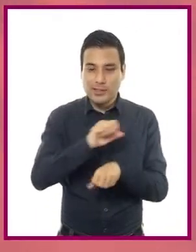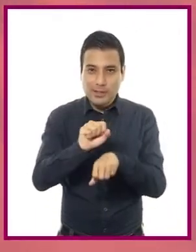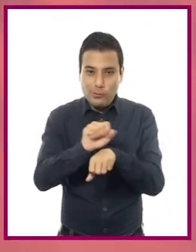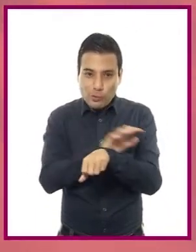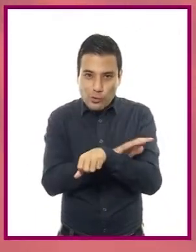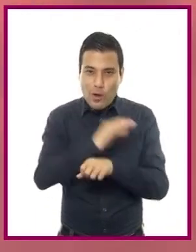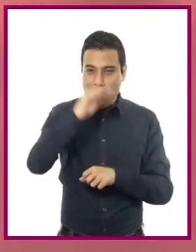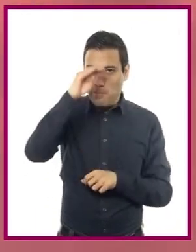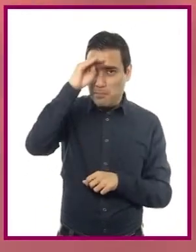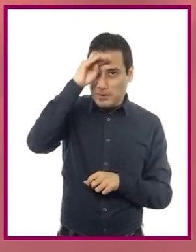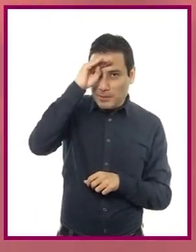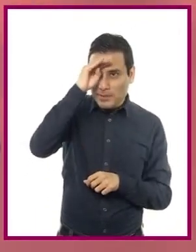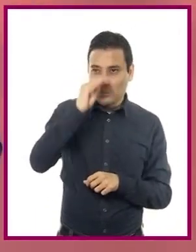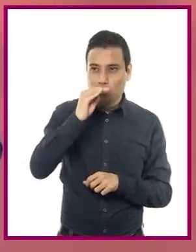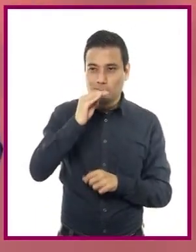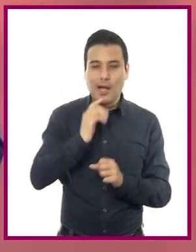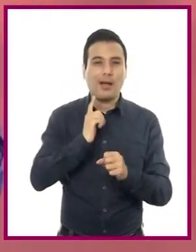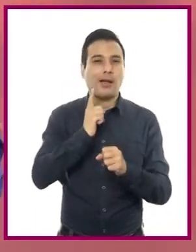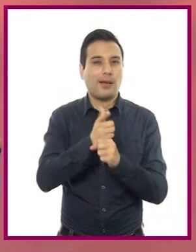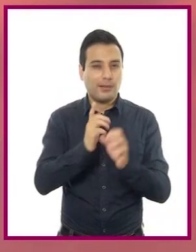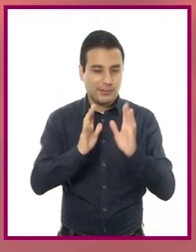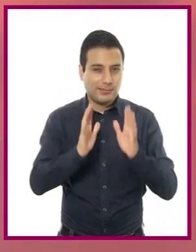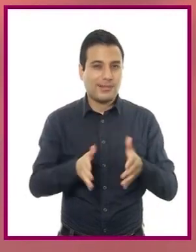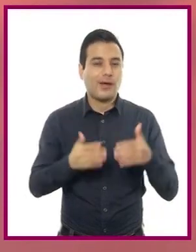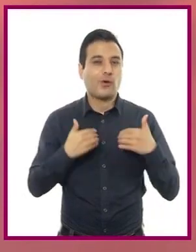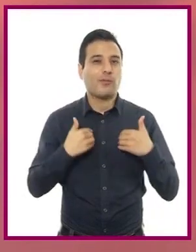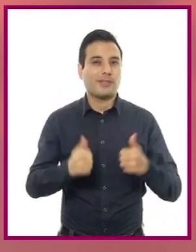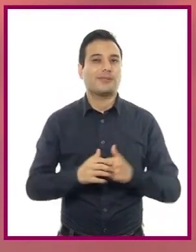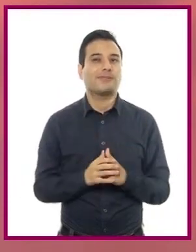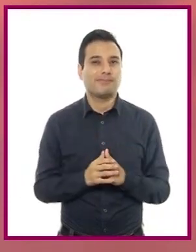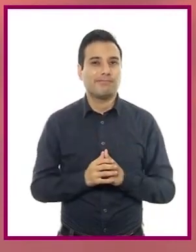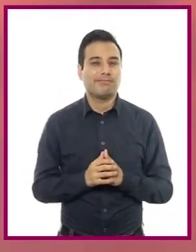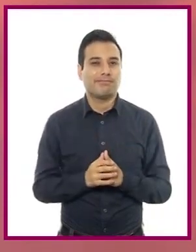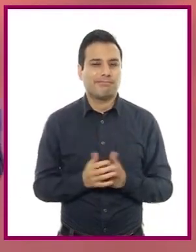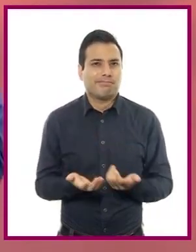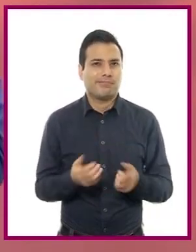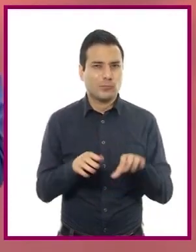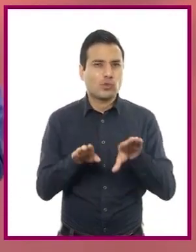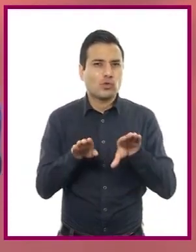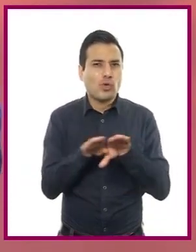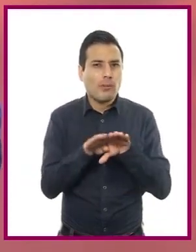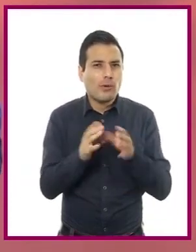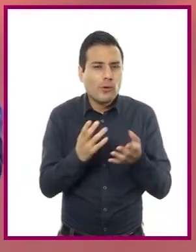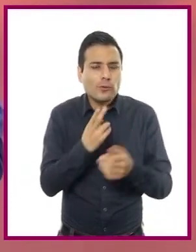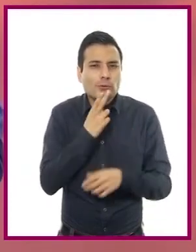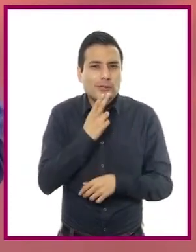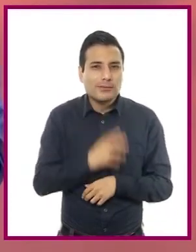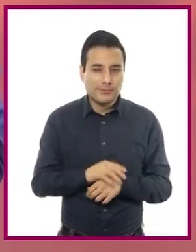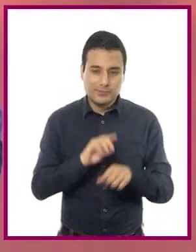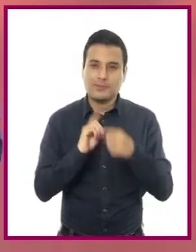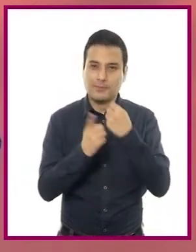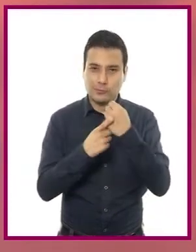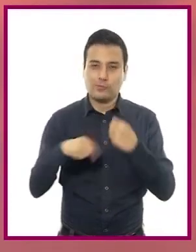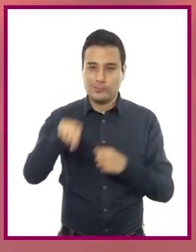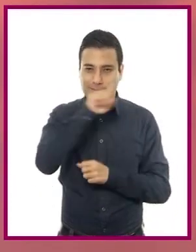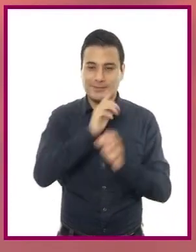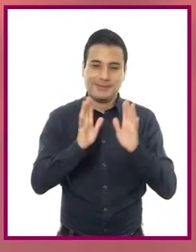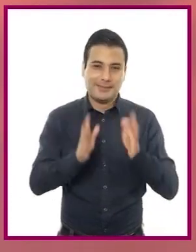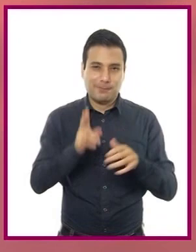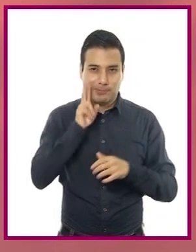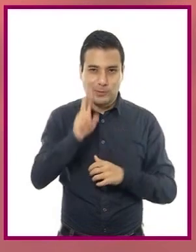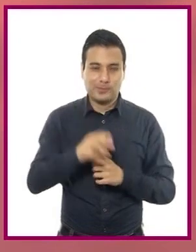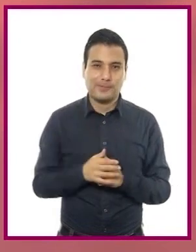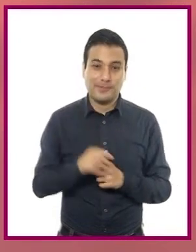y pensamientos que transmiten a través de recursos retóricos diversos. Como pudieron apreciar, la